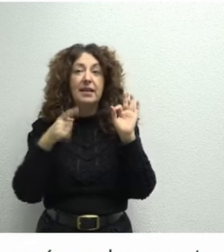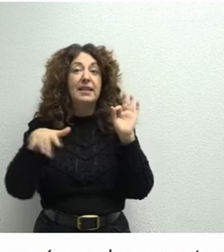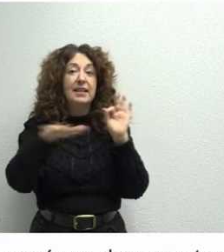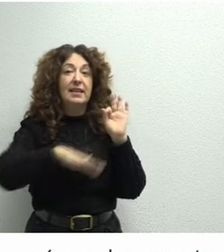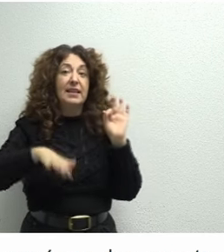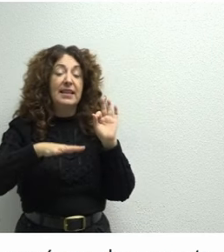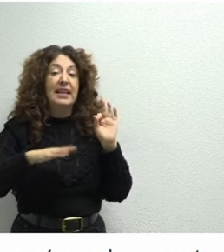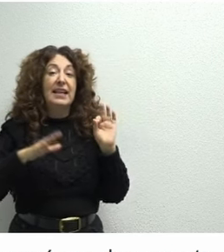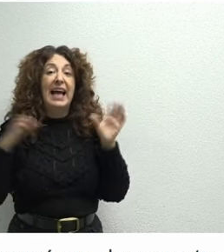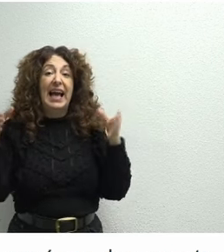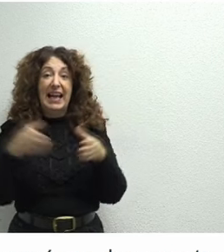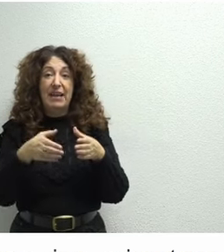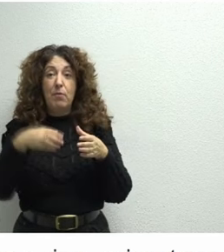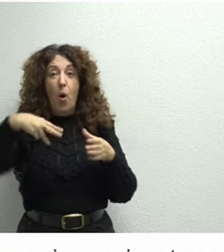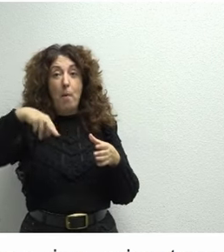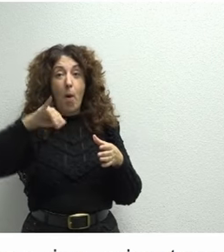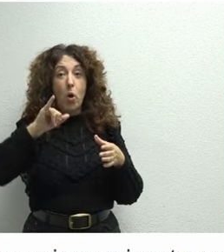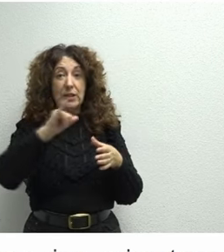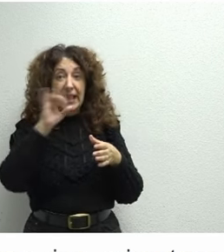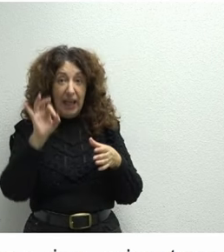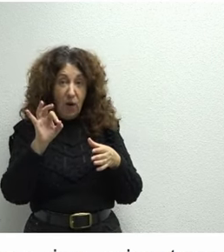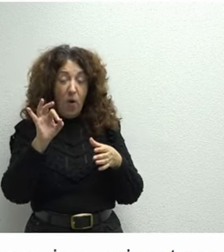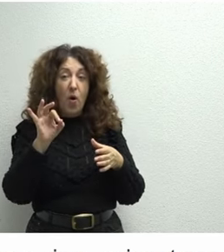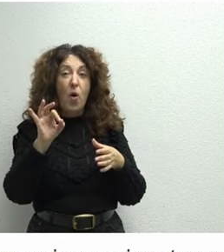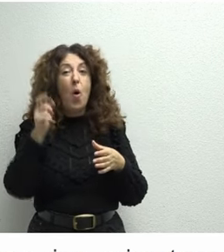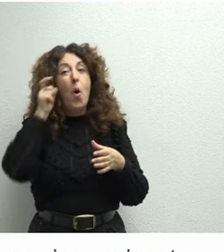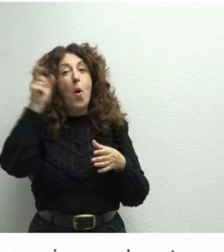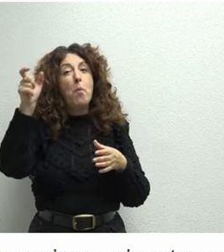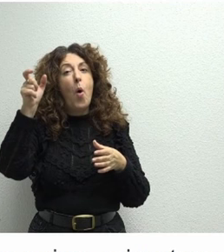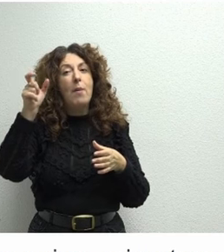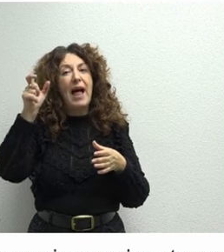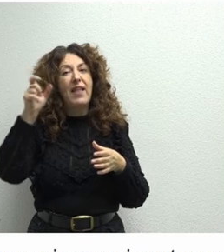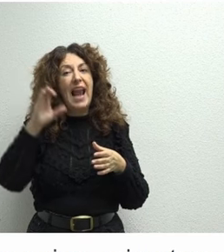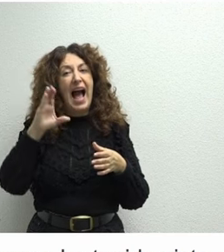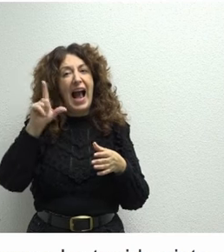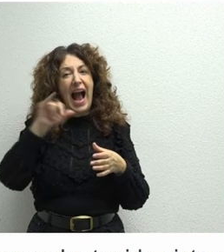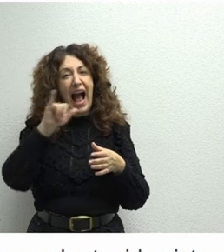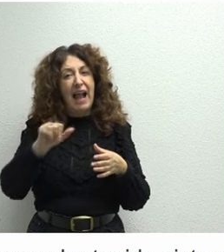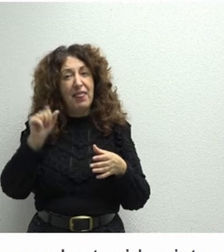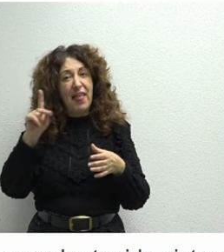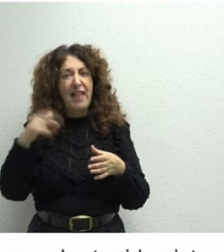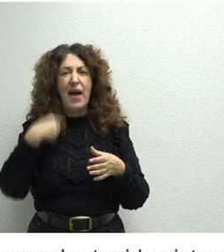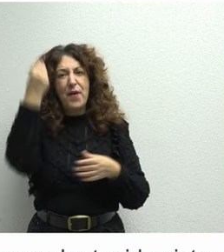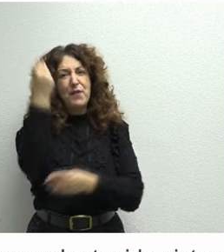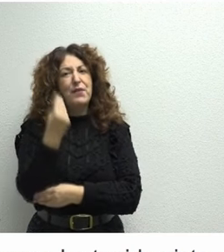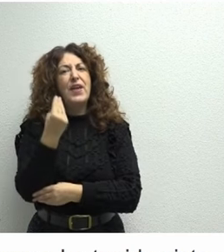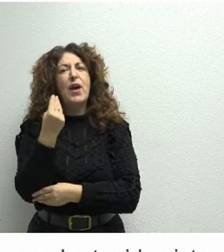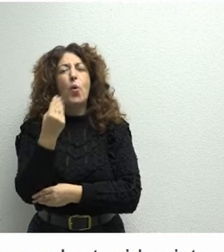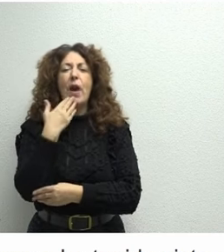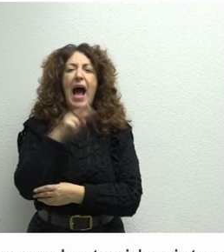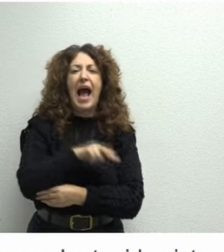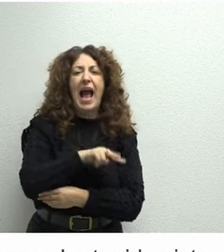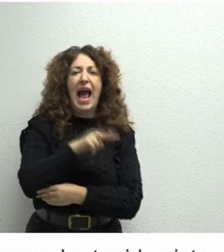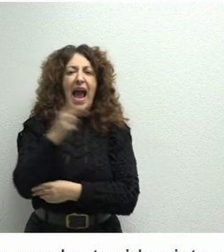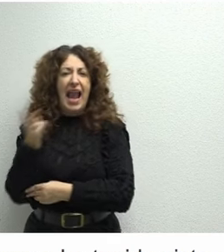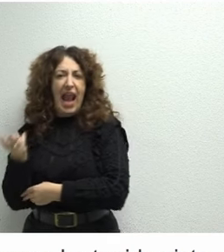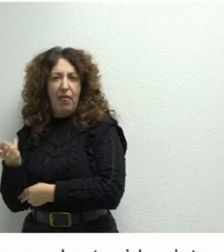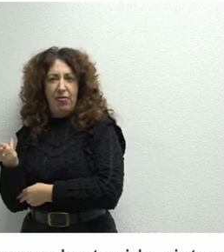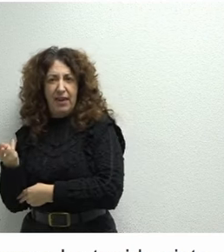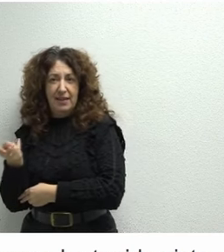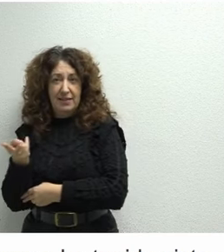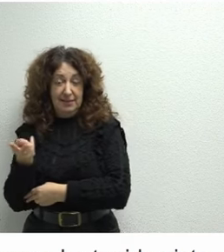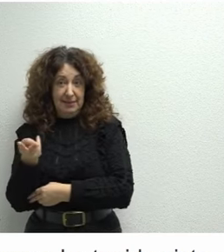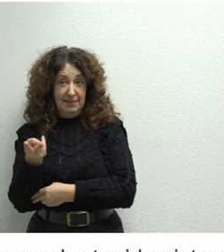y de Puebla de la calzada es una figura de enlace vale quiero que esto quede claro eh principalmente hemos